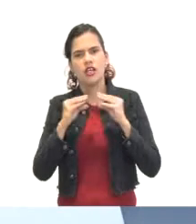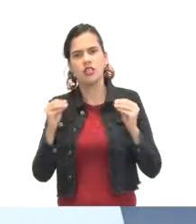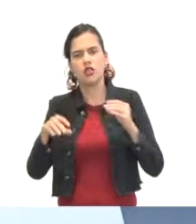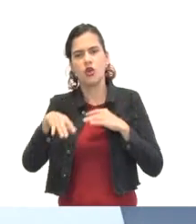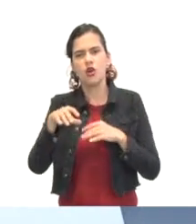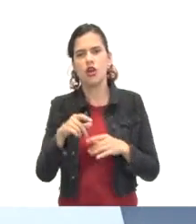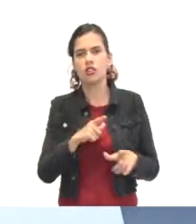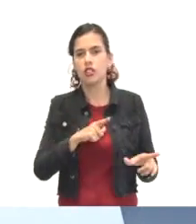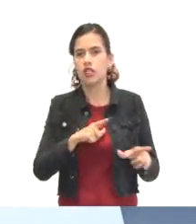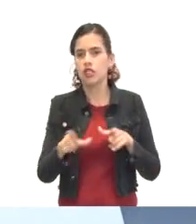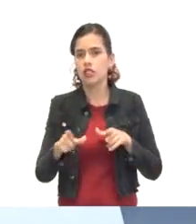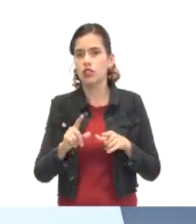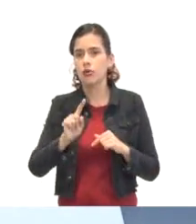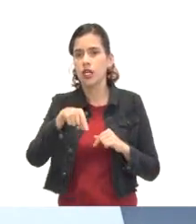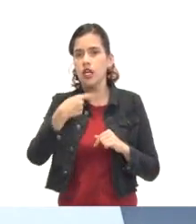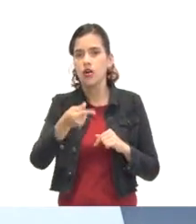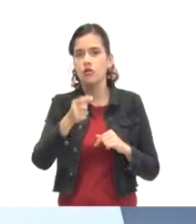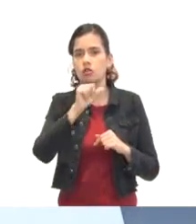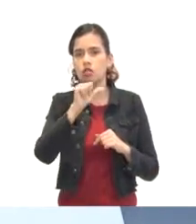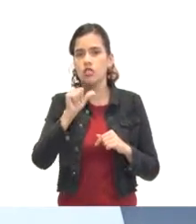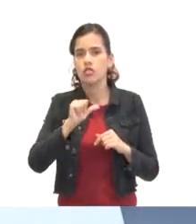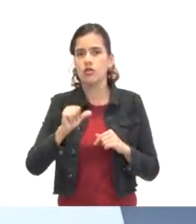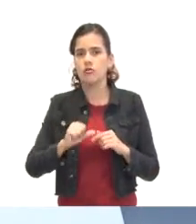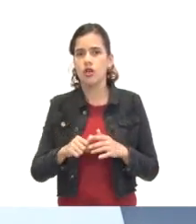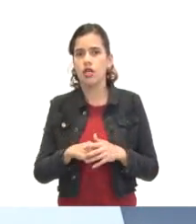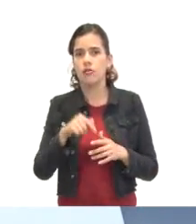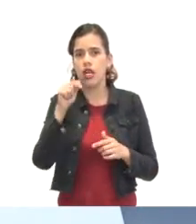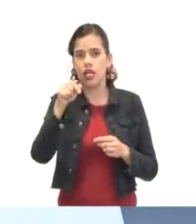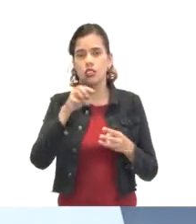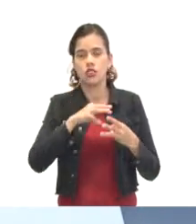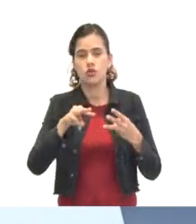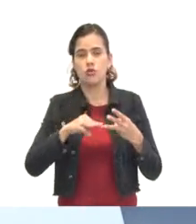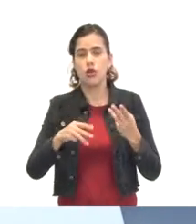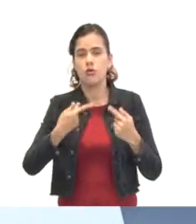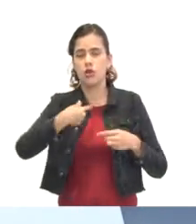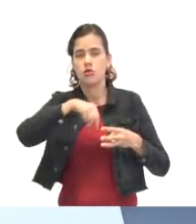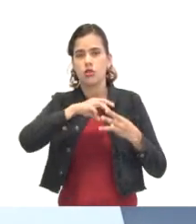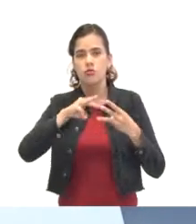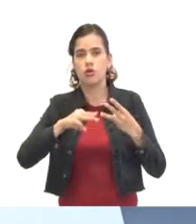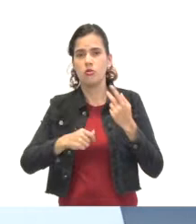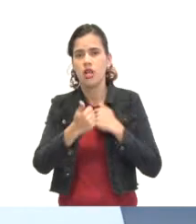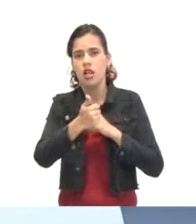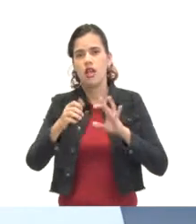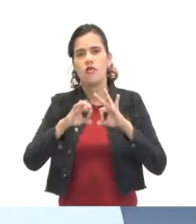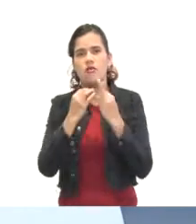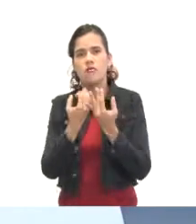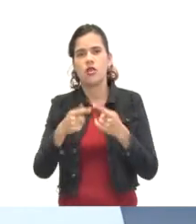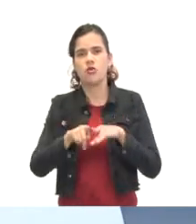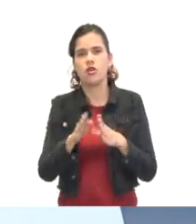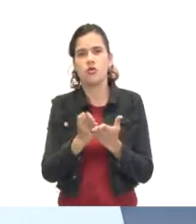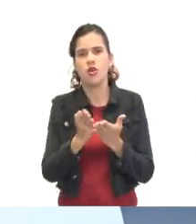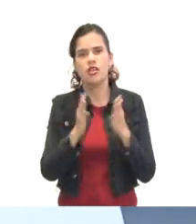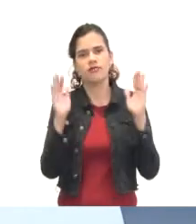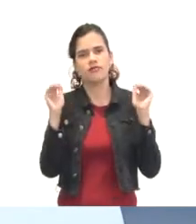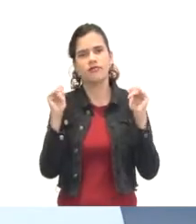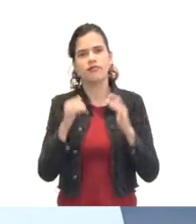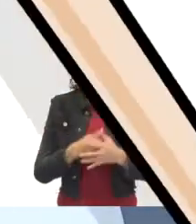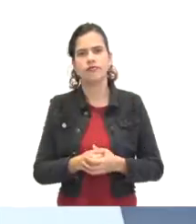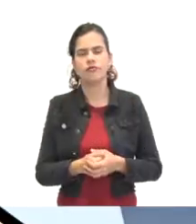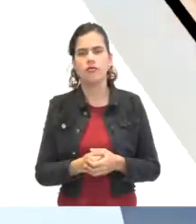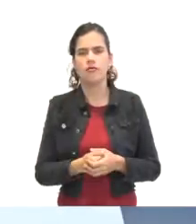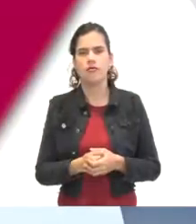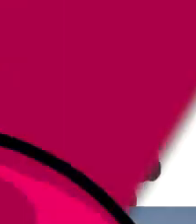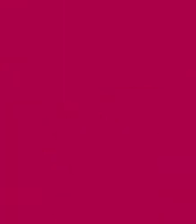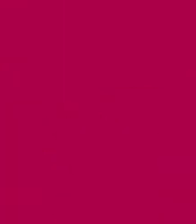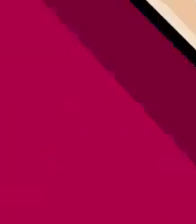a prepararnos para la próxima semana para este su programa, nuestro programa, Cada Familia, Una Escuela. ¡Chao!